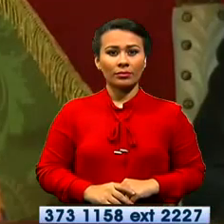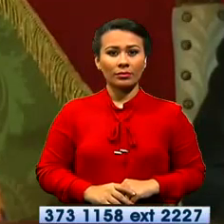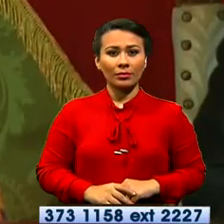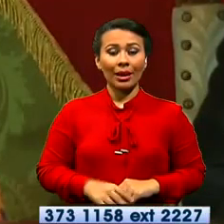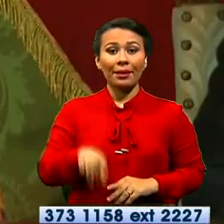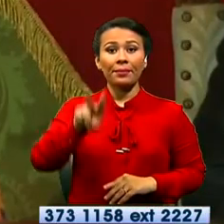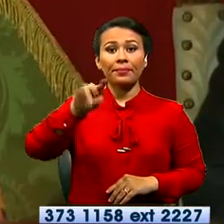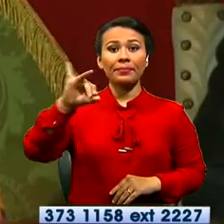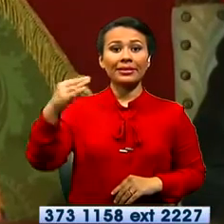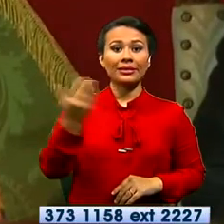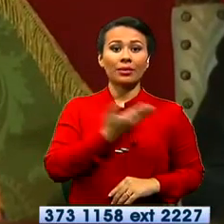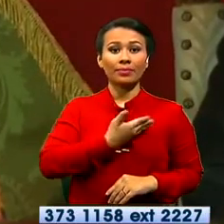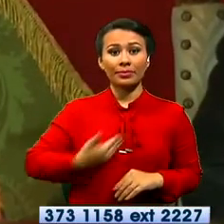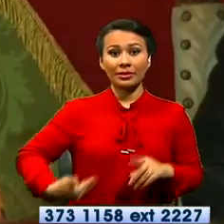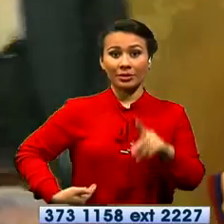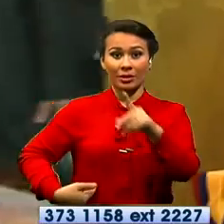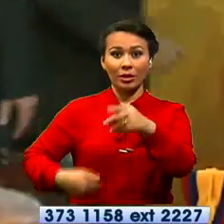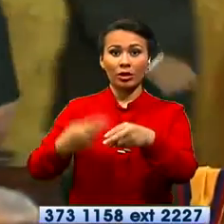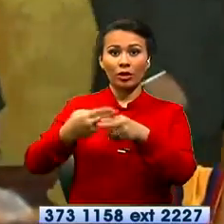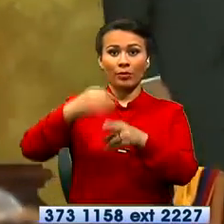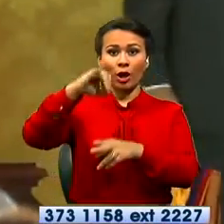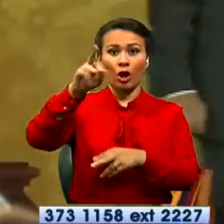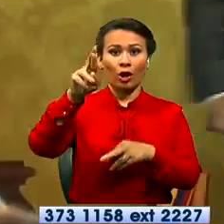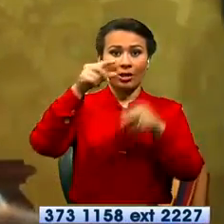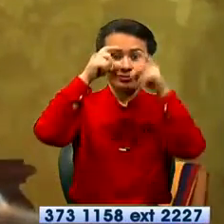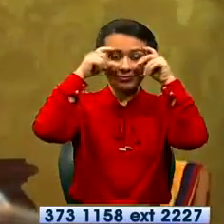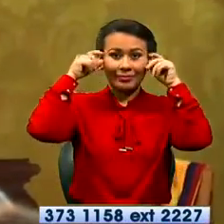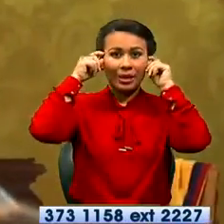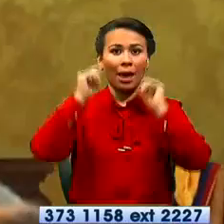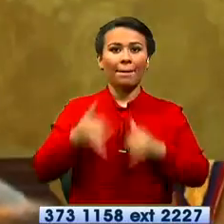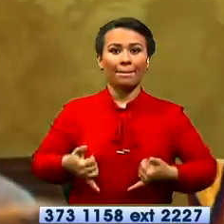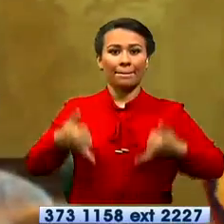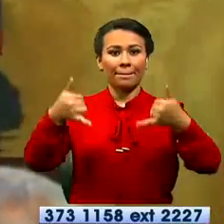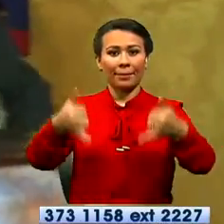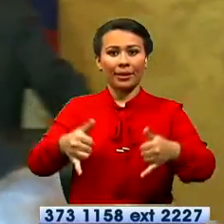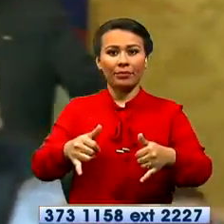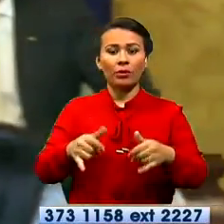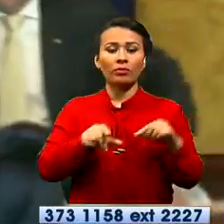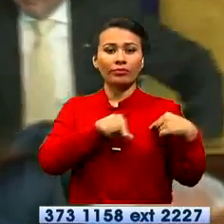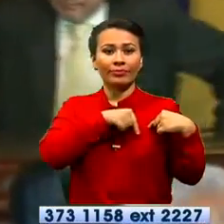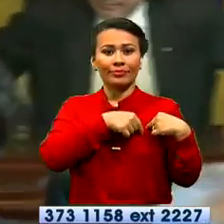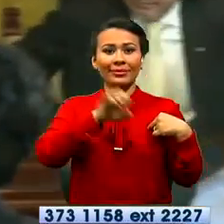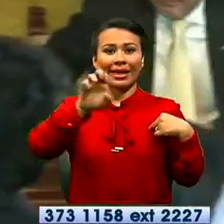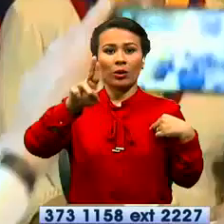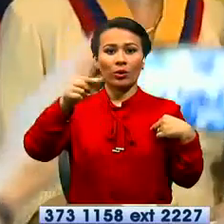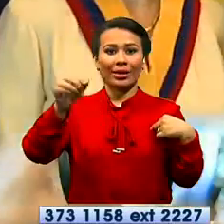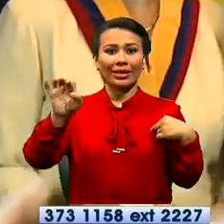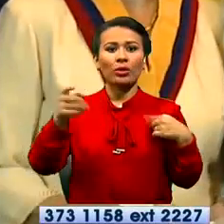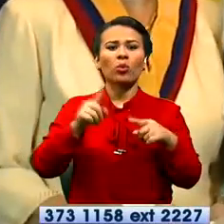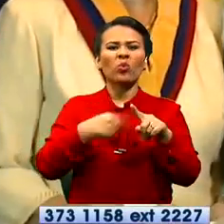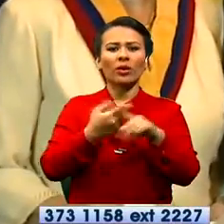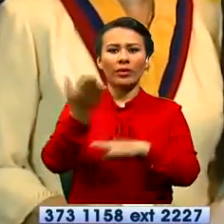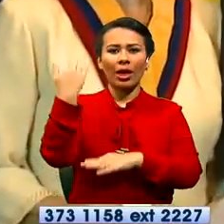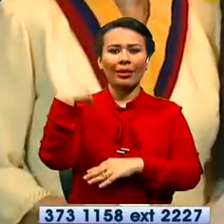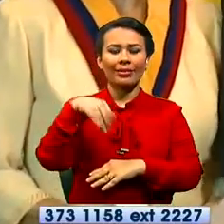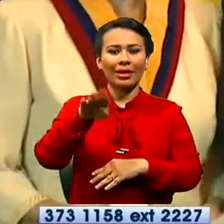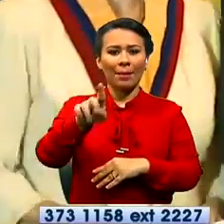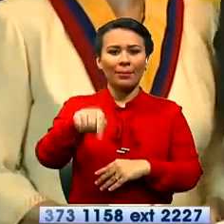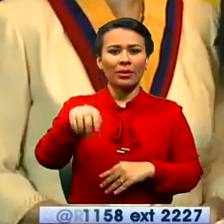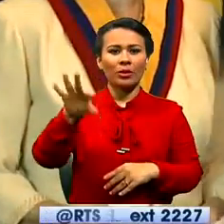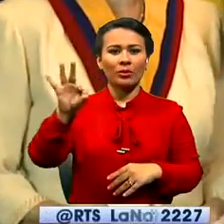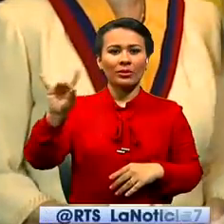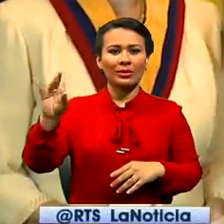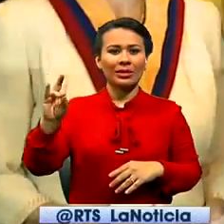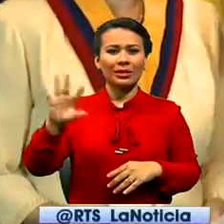El vicepresidente de la República, Jorge Glass, recordó que el premio Eugenio Espejo se creó el 6 de agosto de 1975. Desde entonces se ha